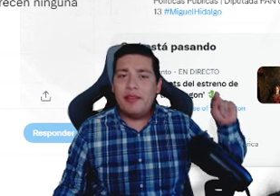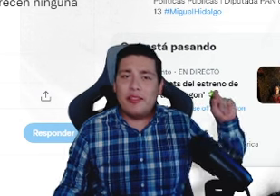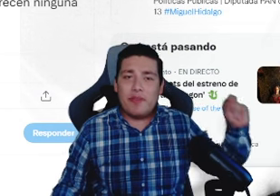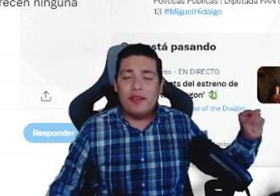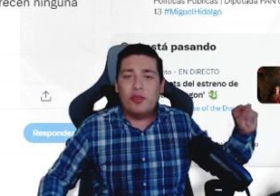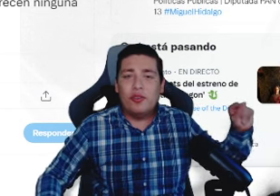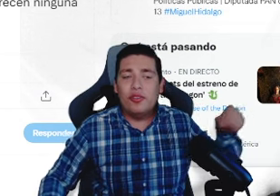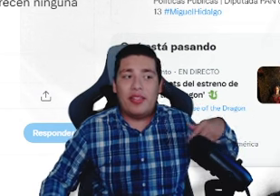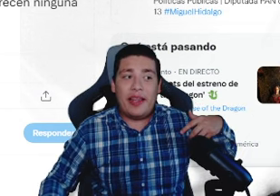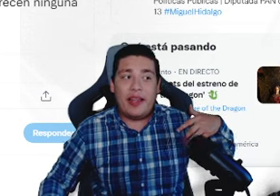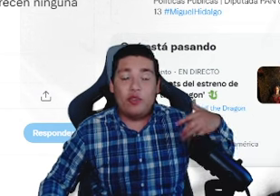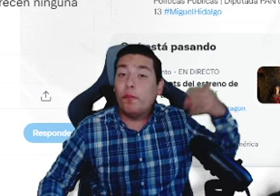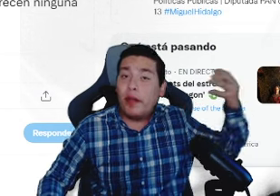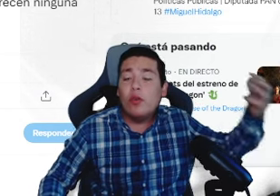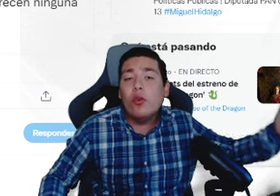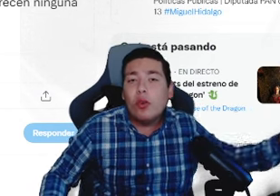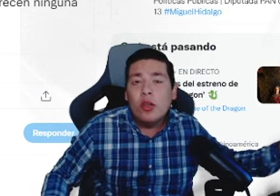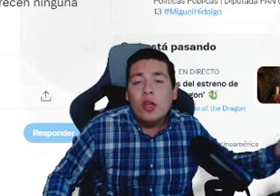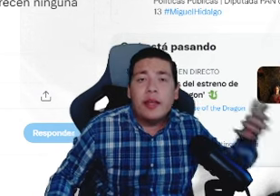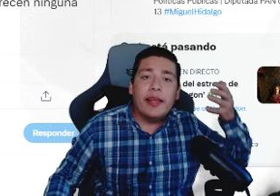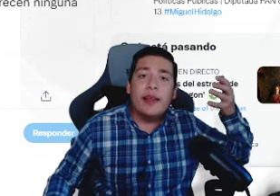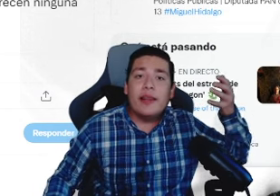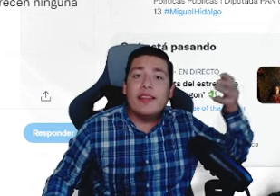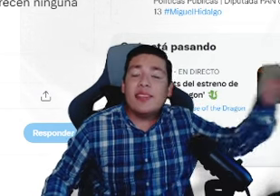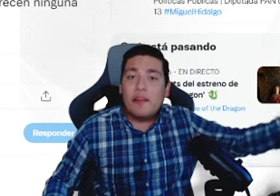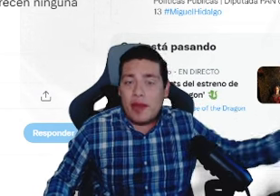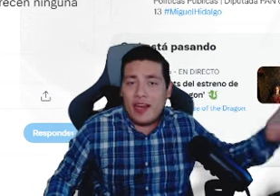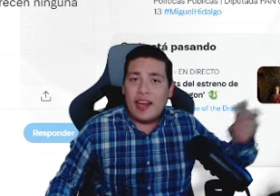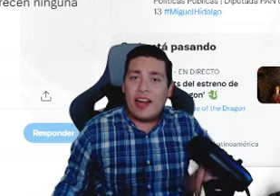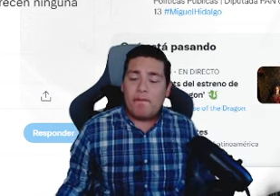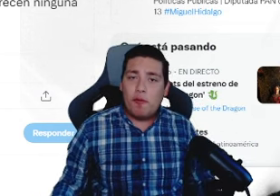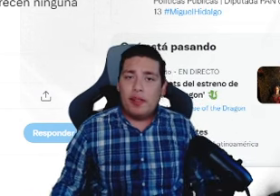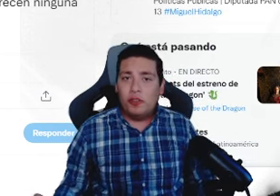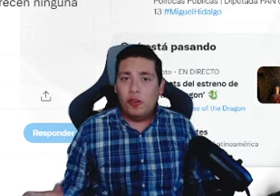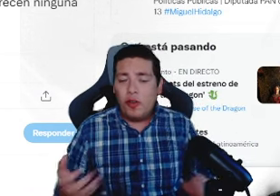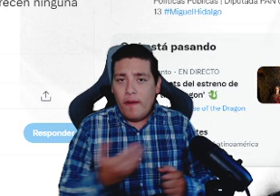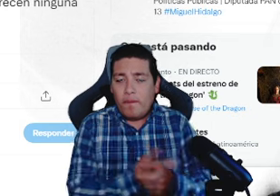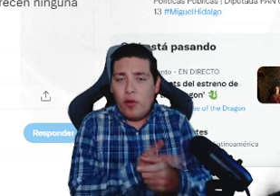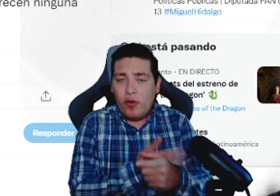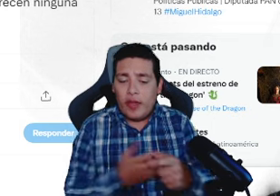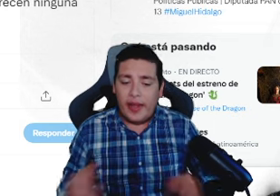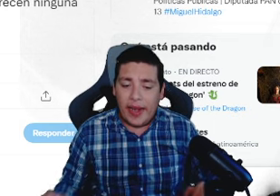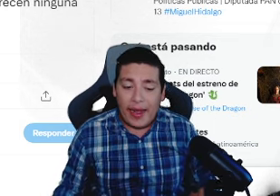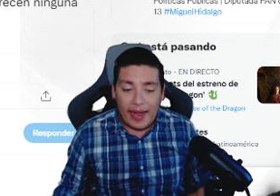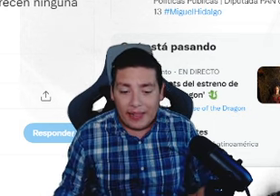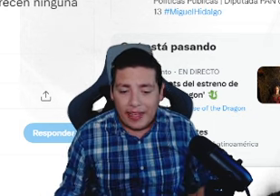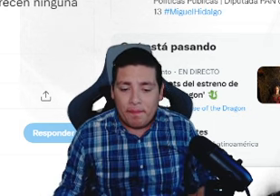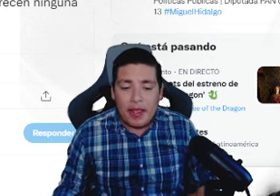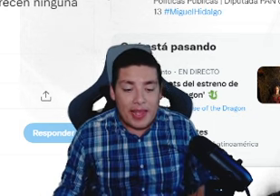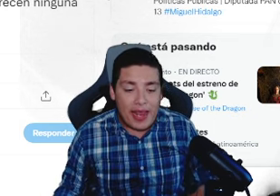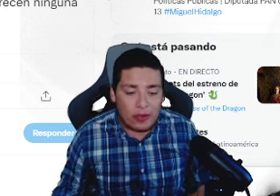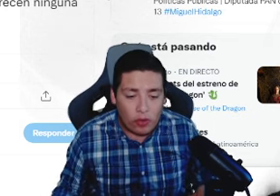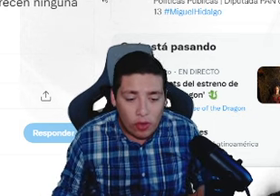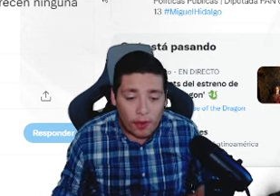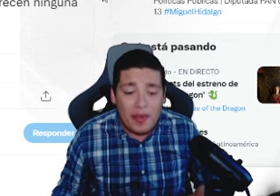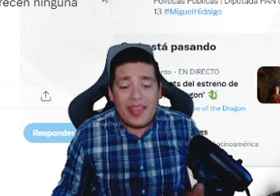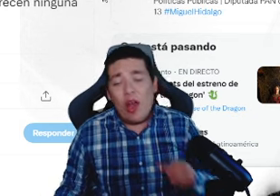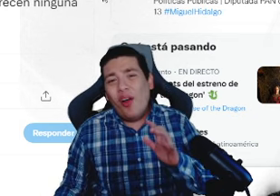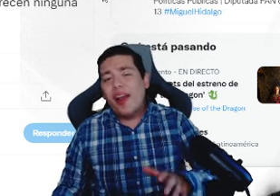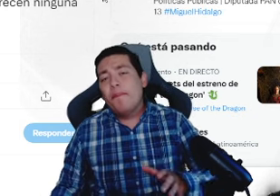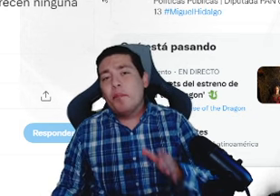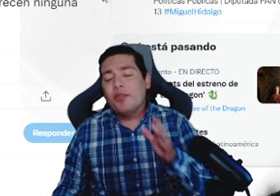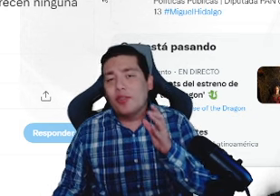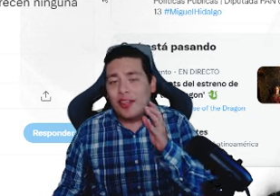establecimientos de superlujo discriminan a la población por la raza y el color.